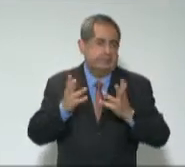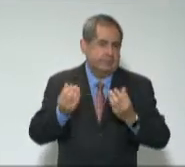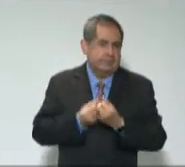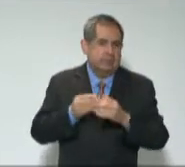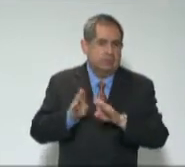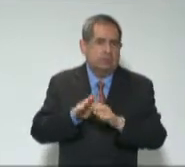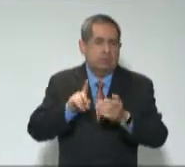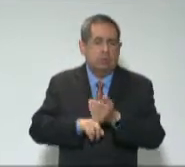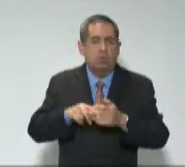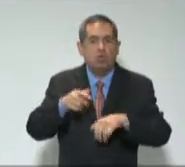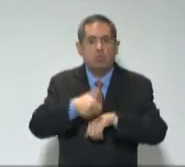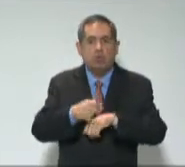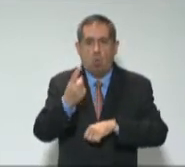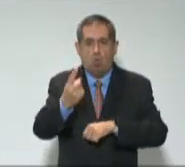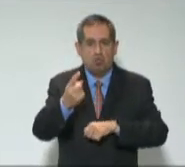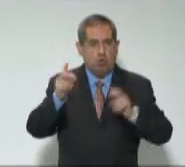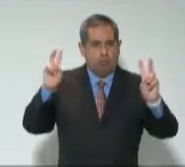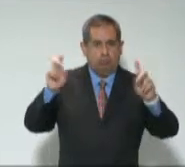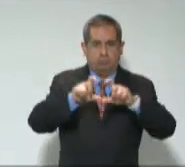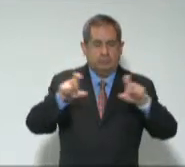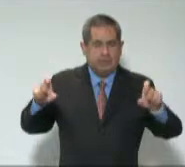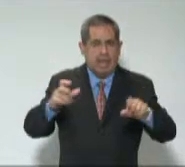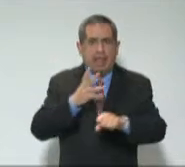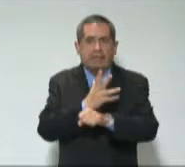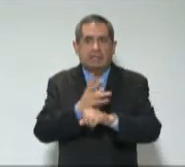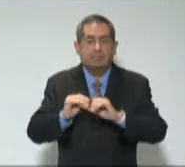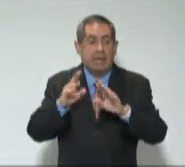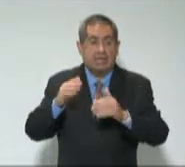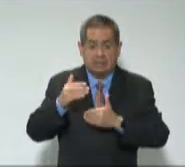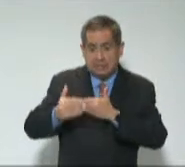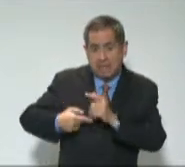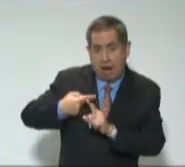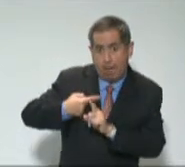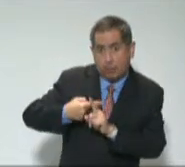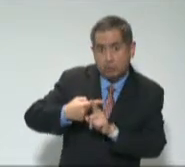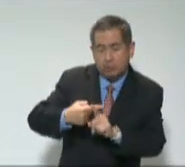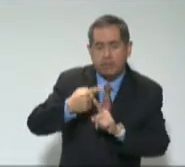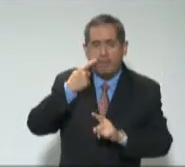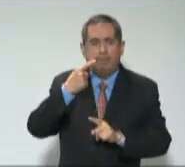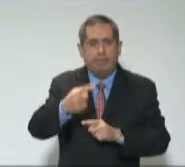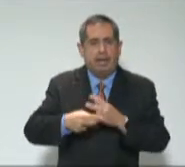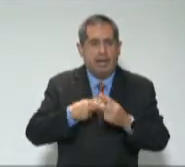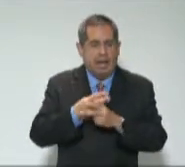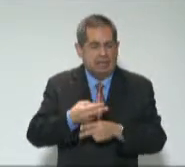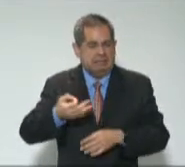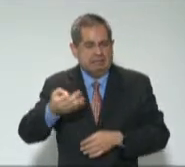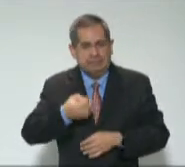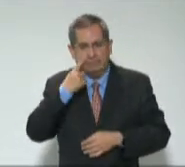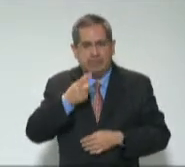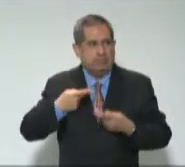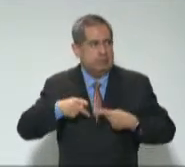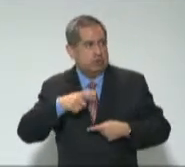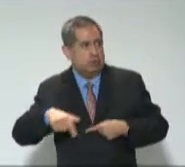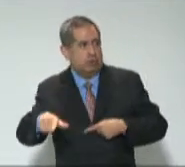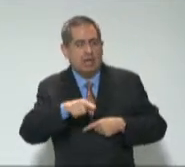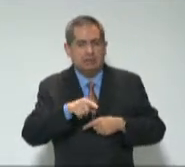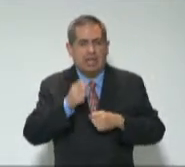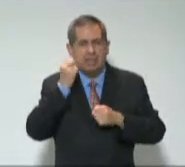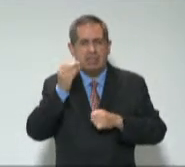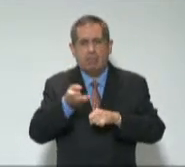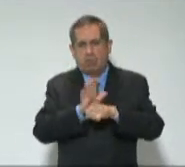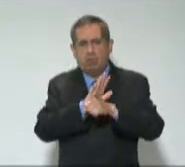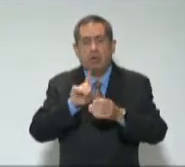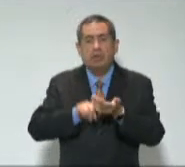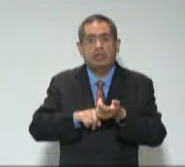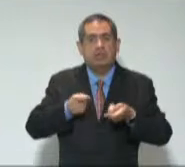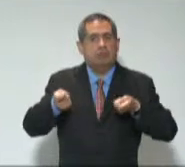el panel uno titulado la transparencia proactiva como herramienta de certeza a la ciudadanía durante la pandemia que será